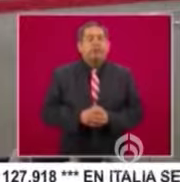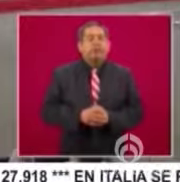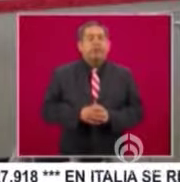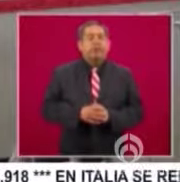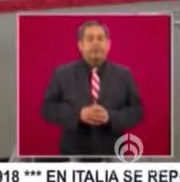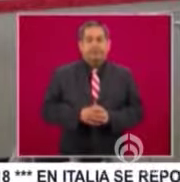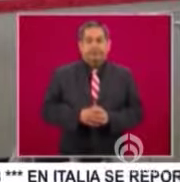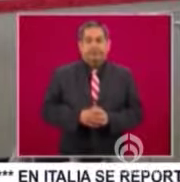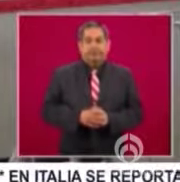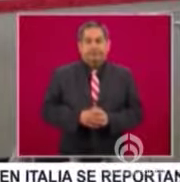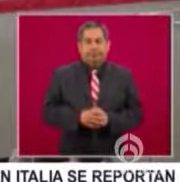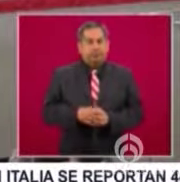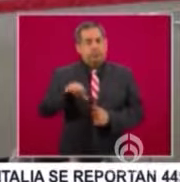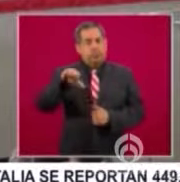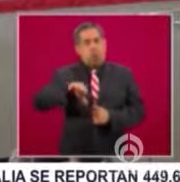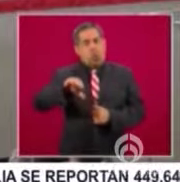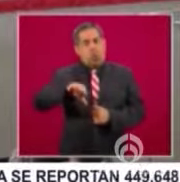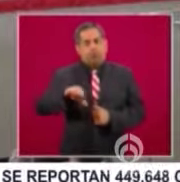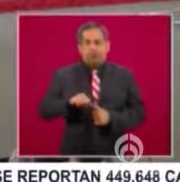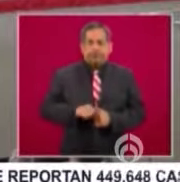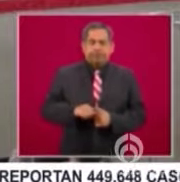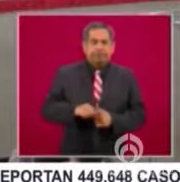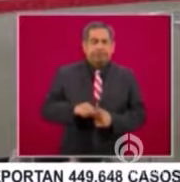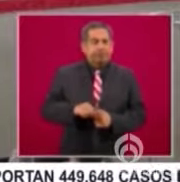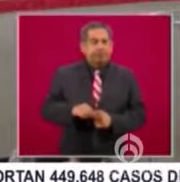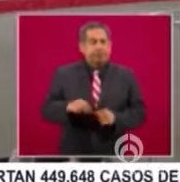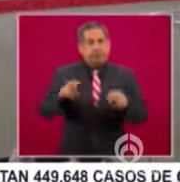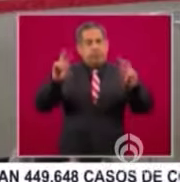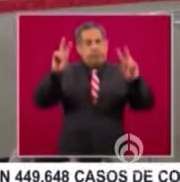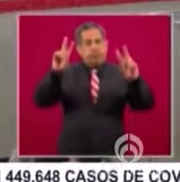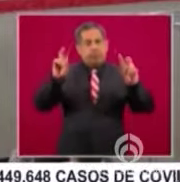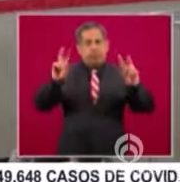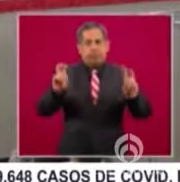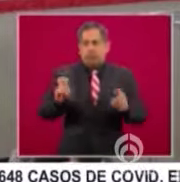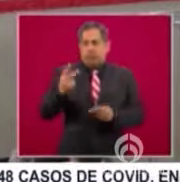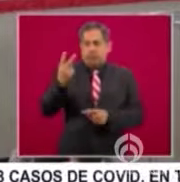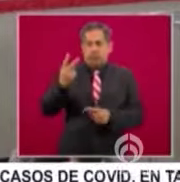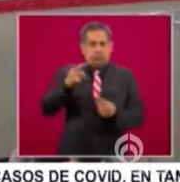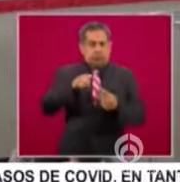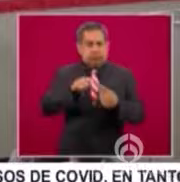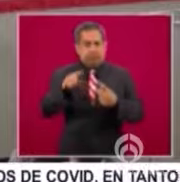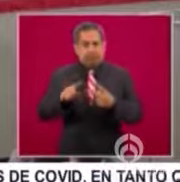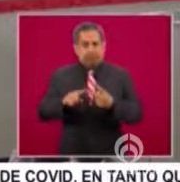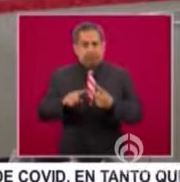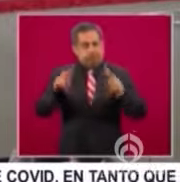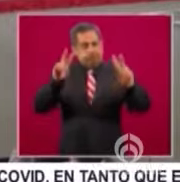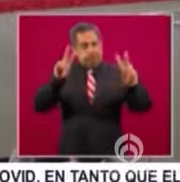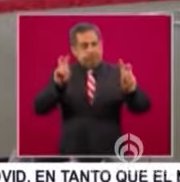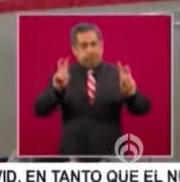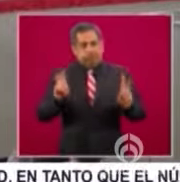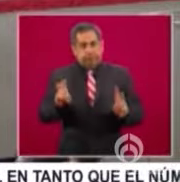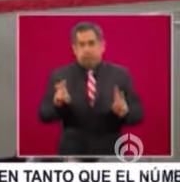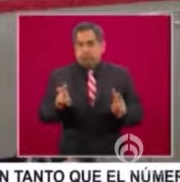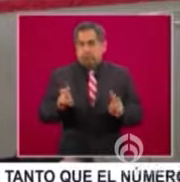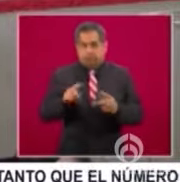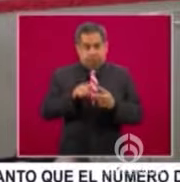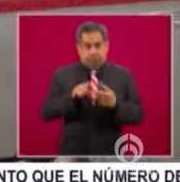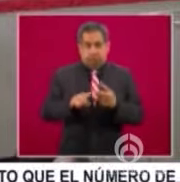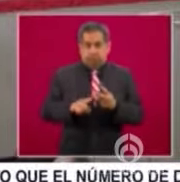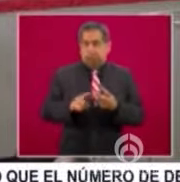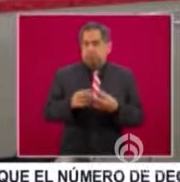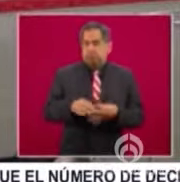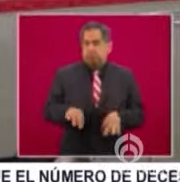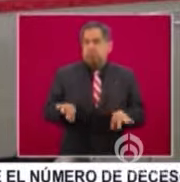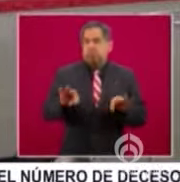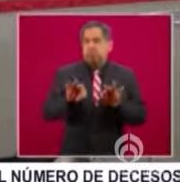privadas, incluso a cuentas privadas extranjeras. Es un tema que apenas se